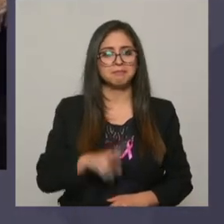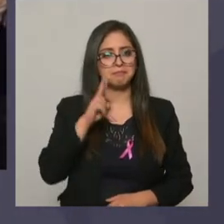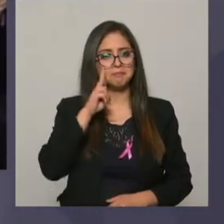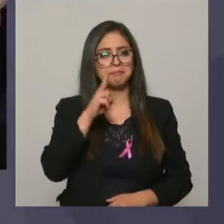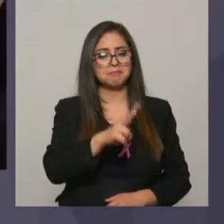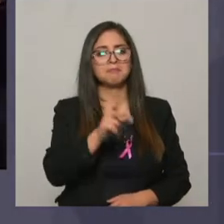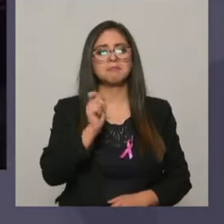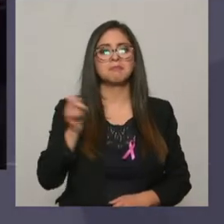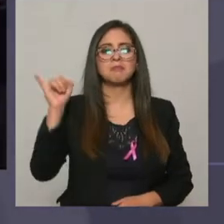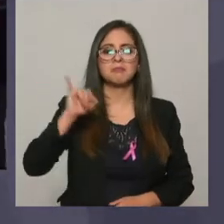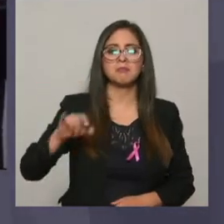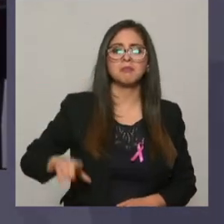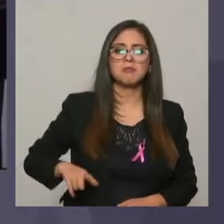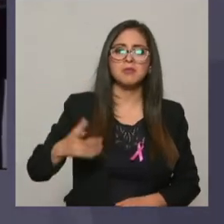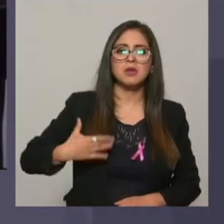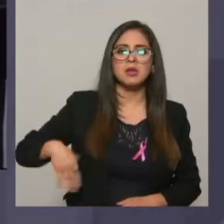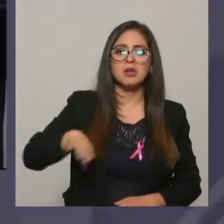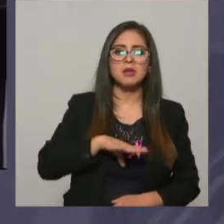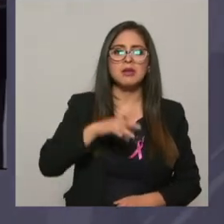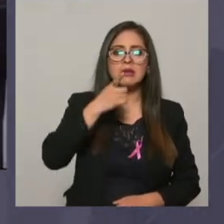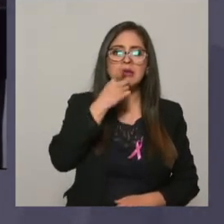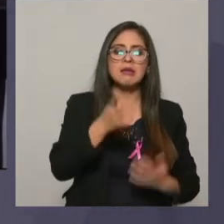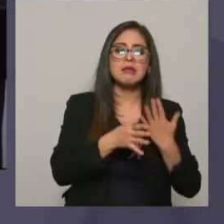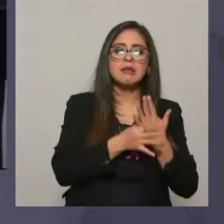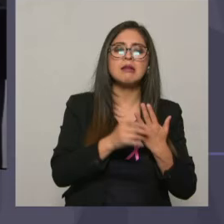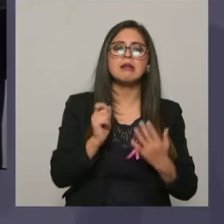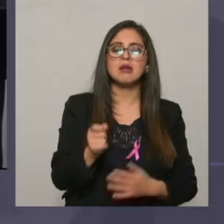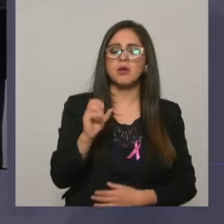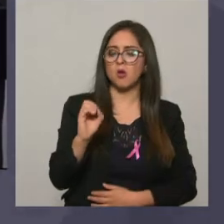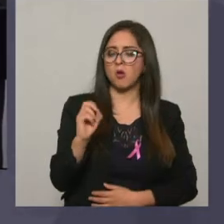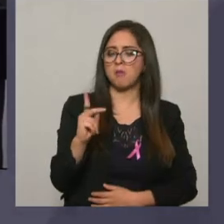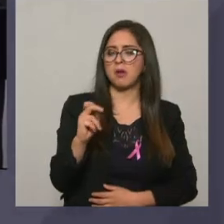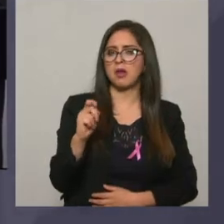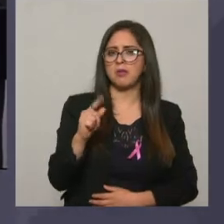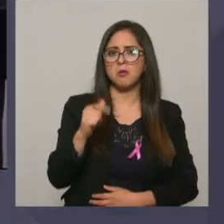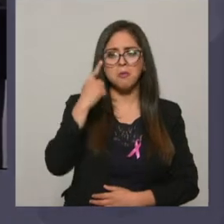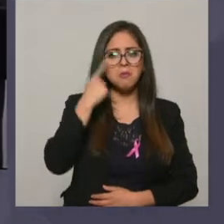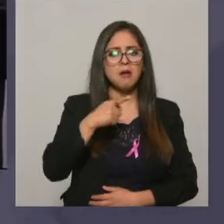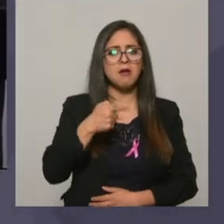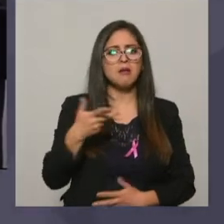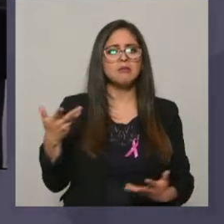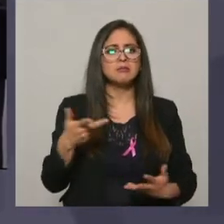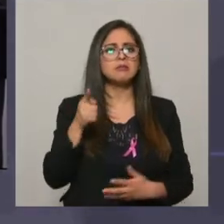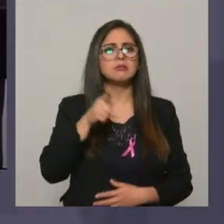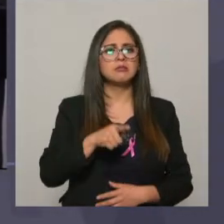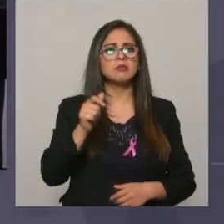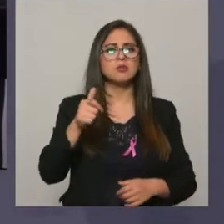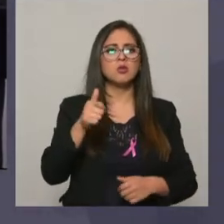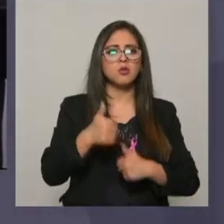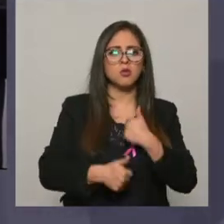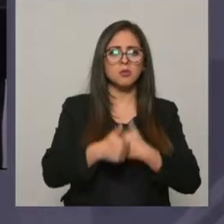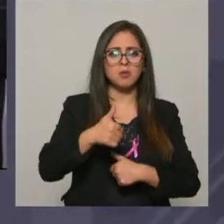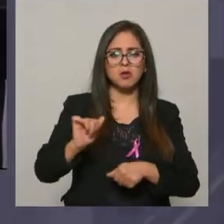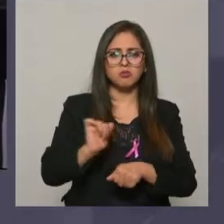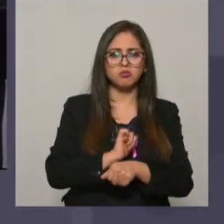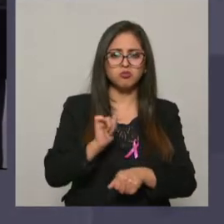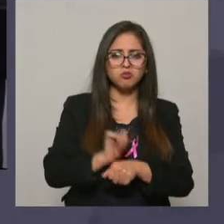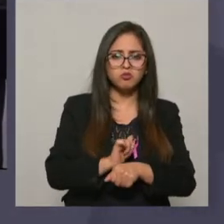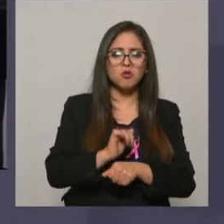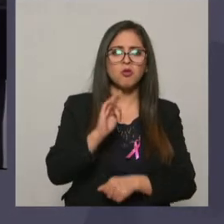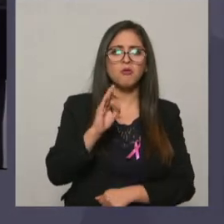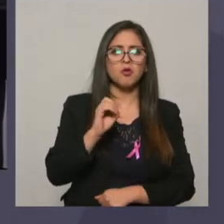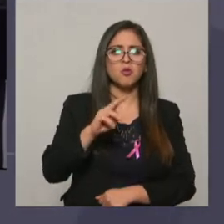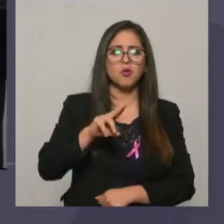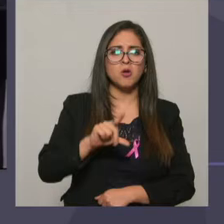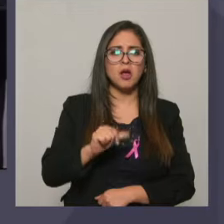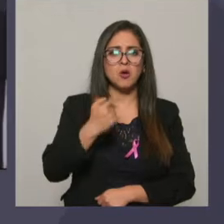Claudia Sheinbaum Pardo comentando que habrá un operativo especial para el desarrollo de esta Fórmula 1 que se quedó en la Ciudad de